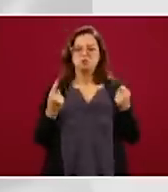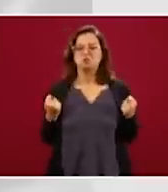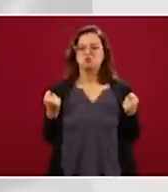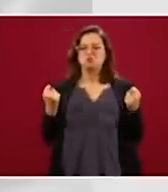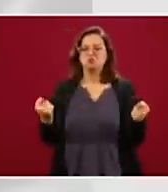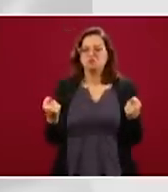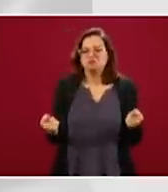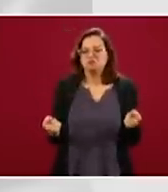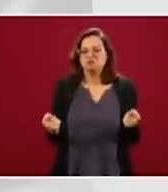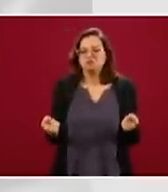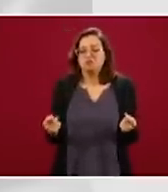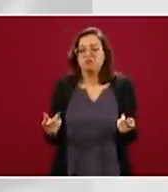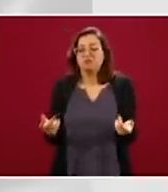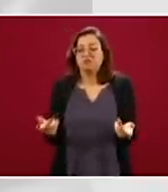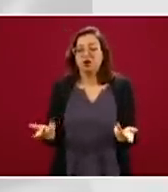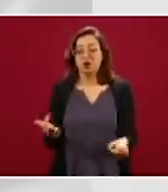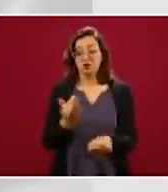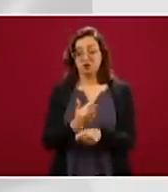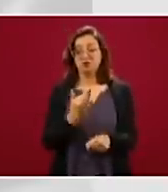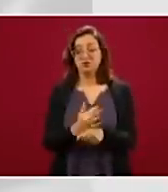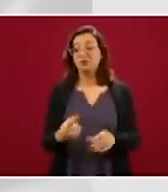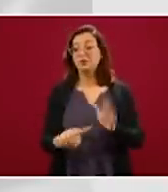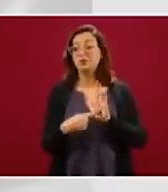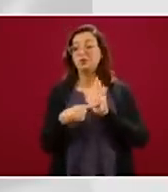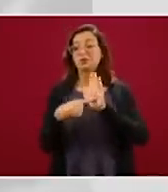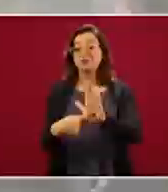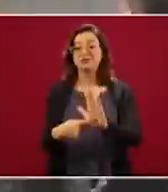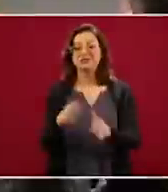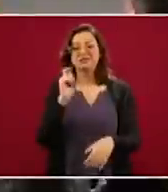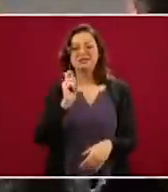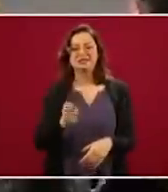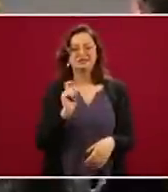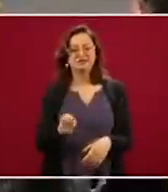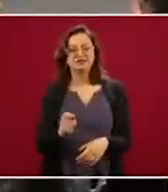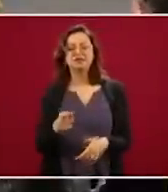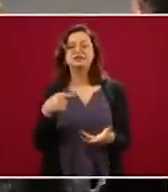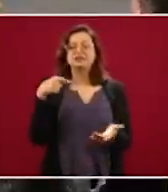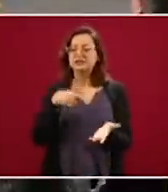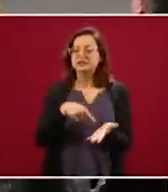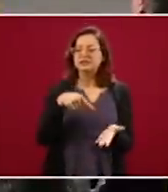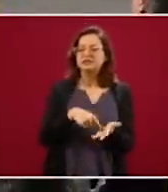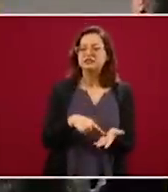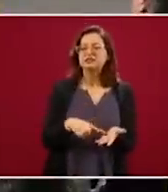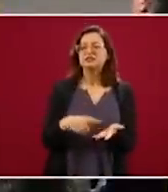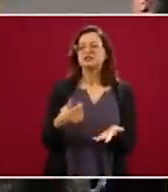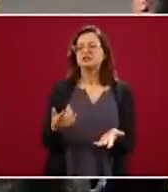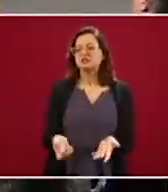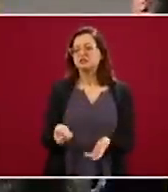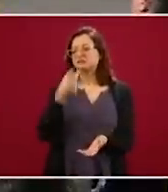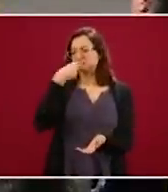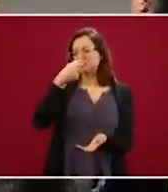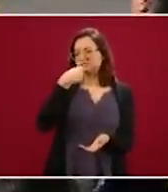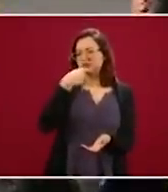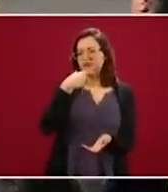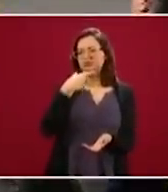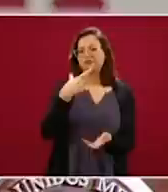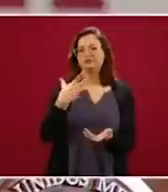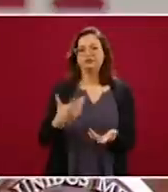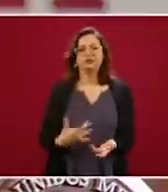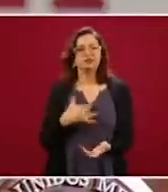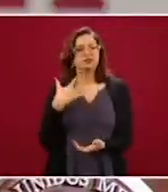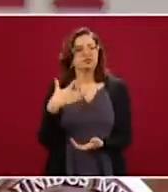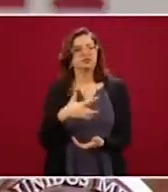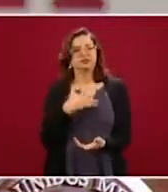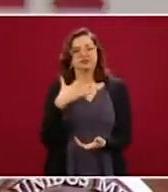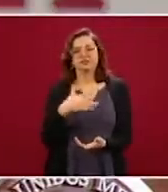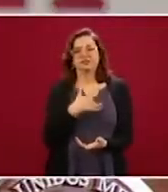a mostrar con qué se hacen las metanfetaminas. Esas aparentes sustancias inocuas que hacen vivir